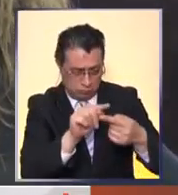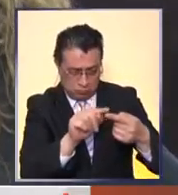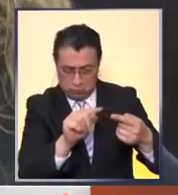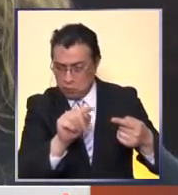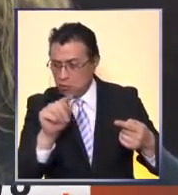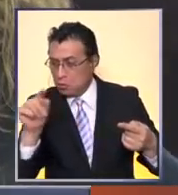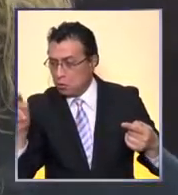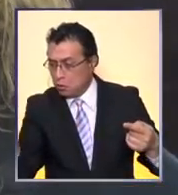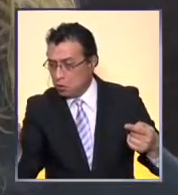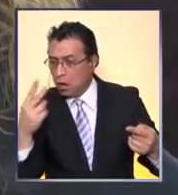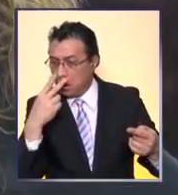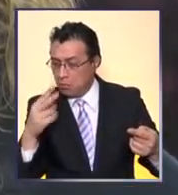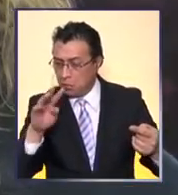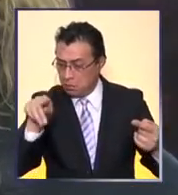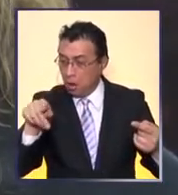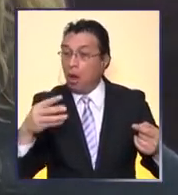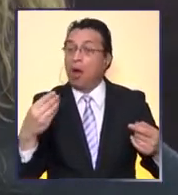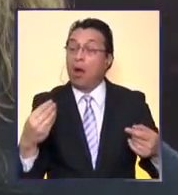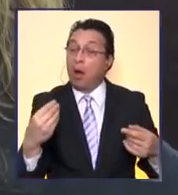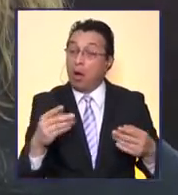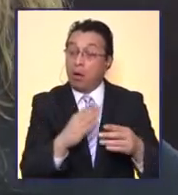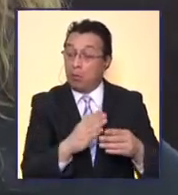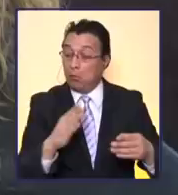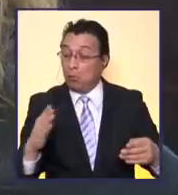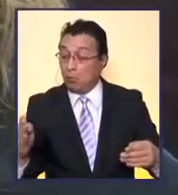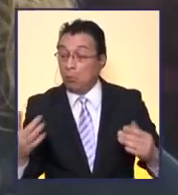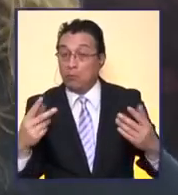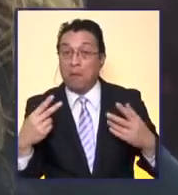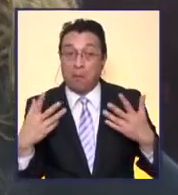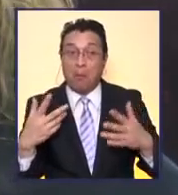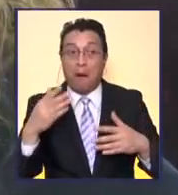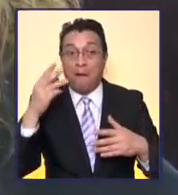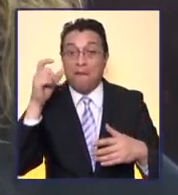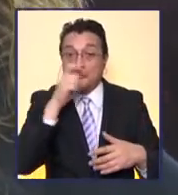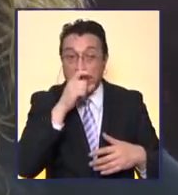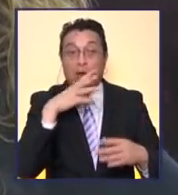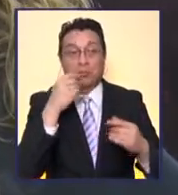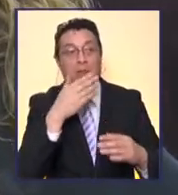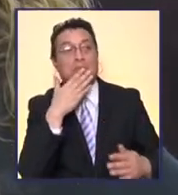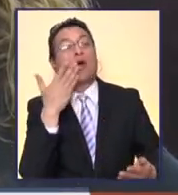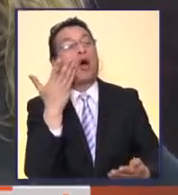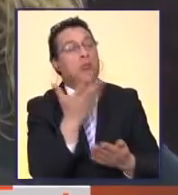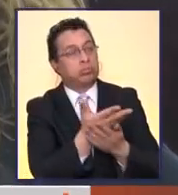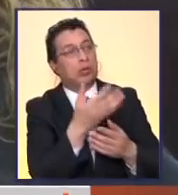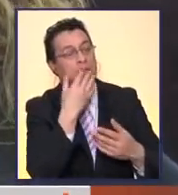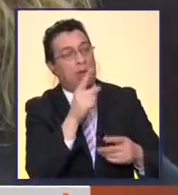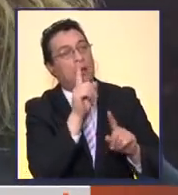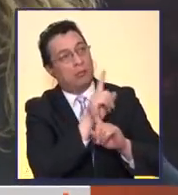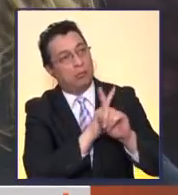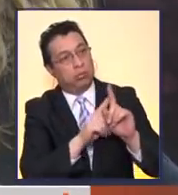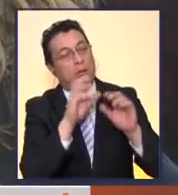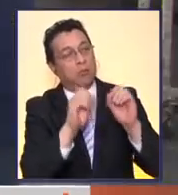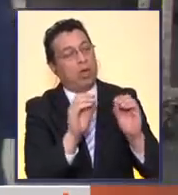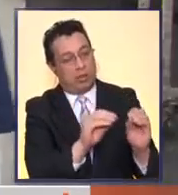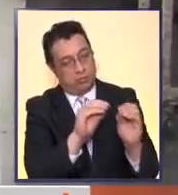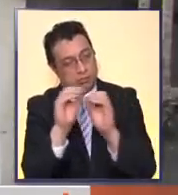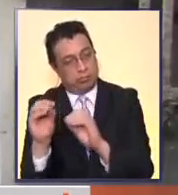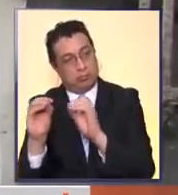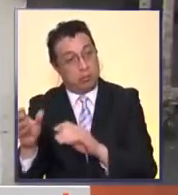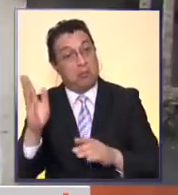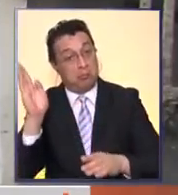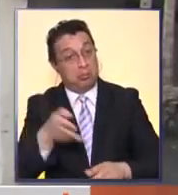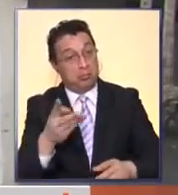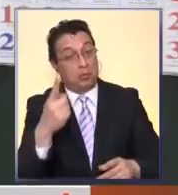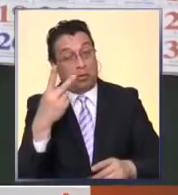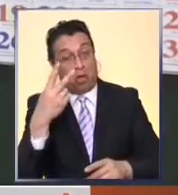planteamos porque vimos el calendario y ahí vimos más o menos los días feriados y ahí planteamos los días que podíamos recuperar. Eso porque